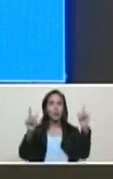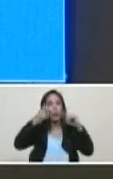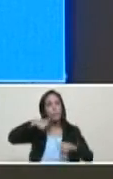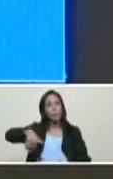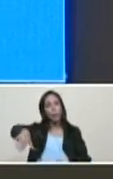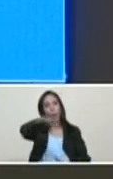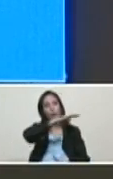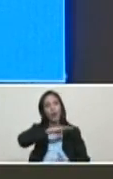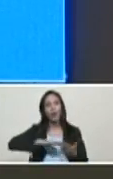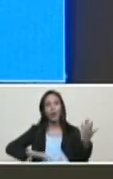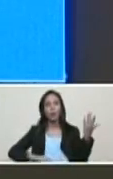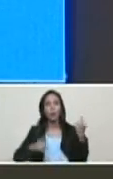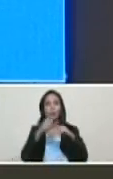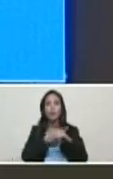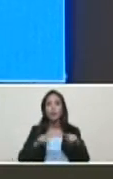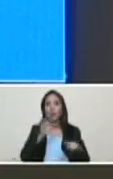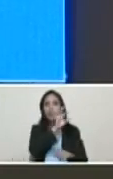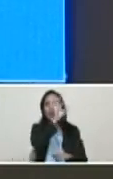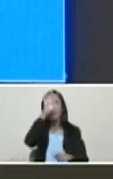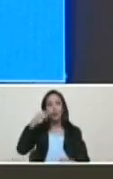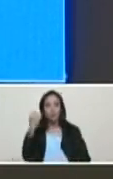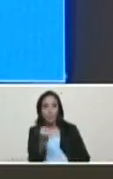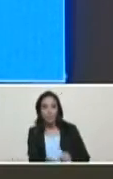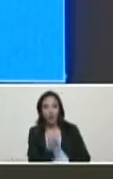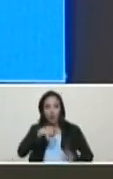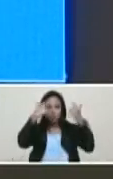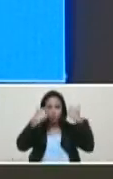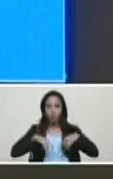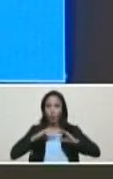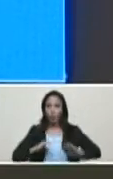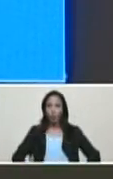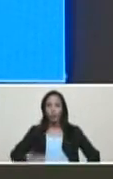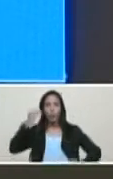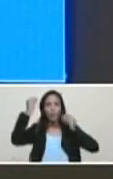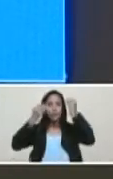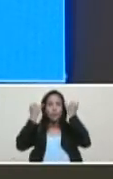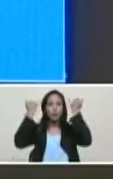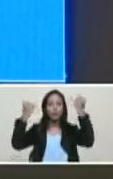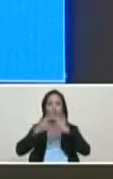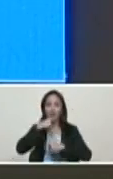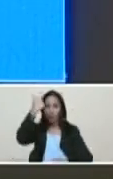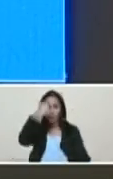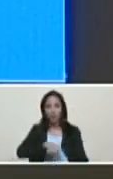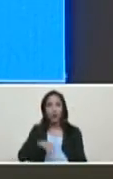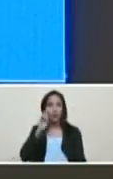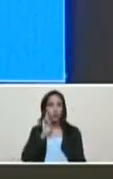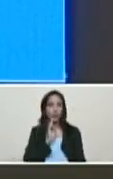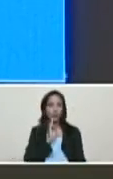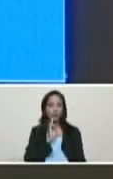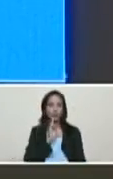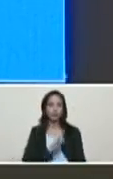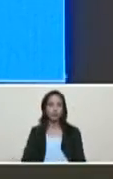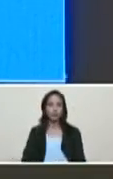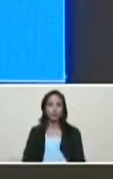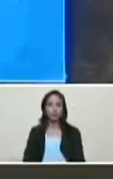continente con su propia espada, con su propio cuerpo, con su propio pensamiento. Ese es Bolívar.